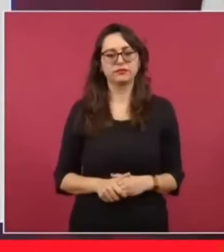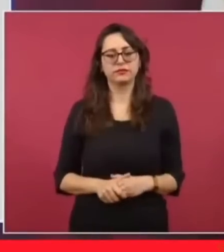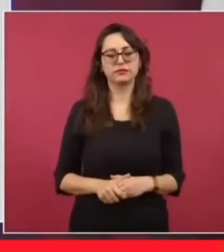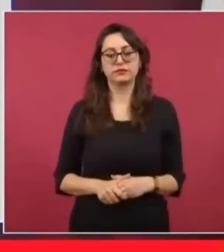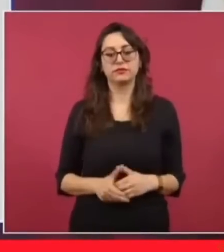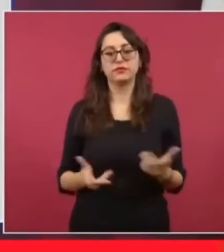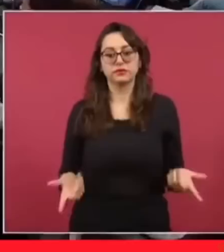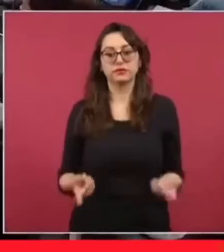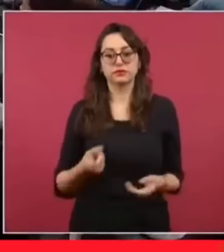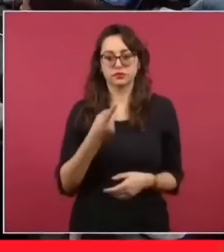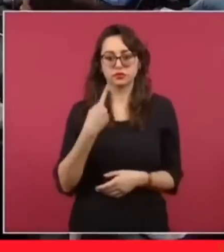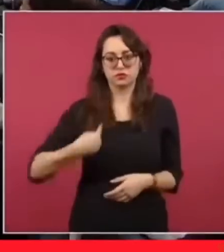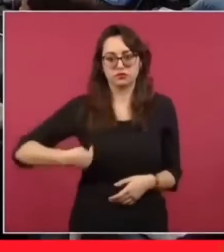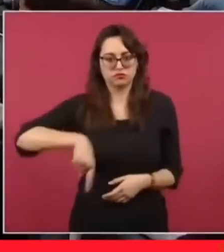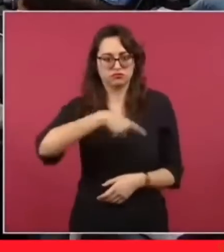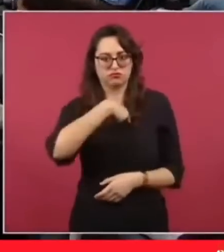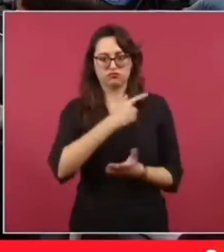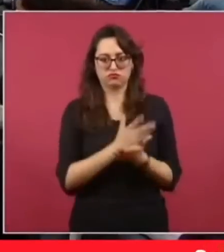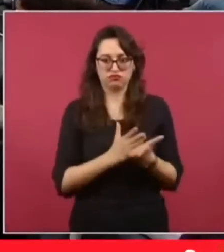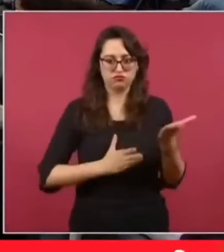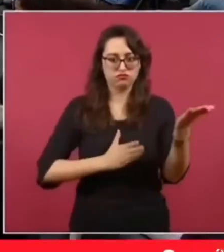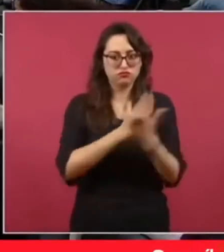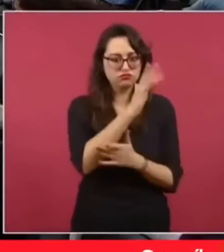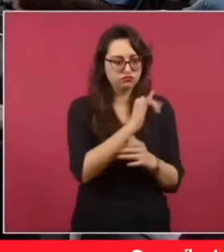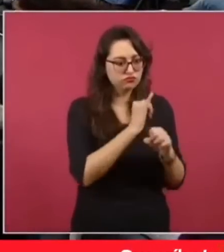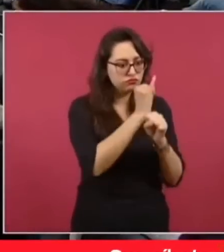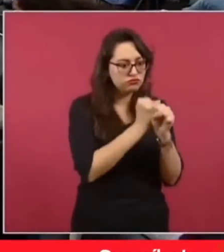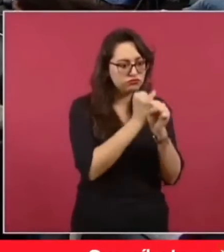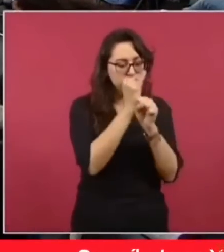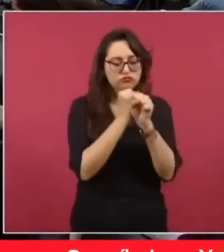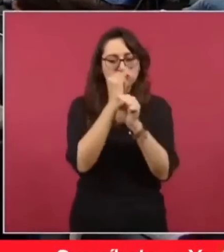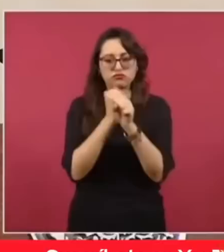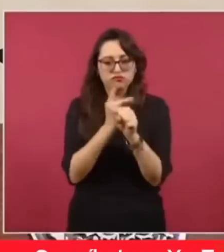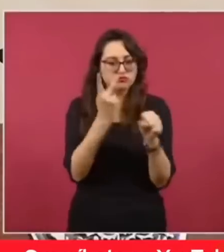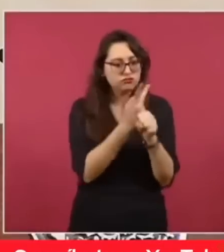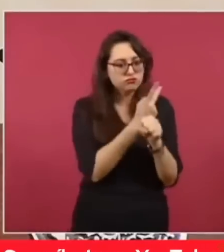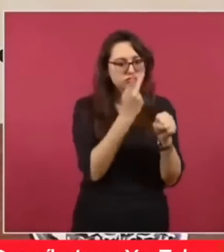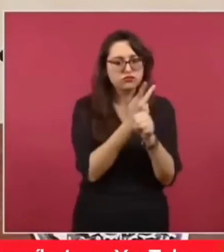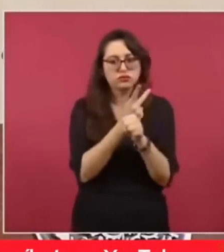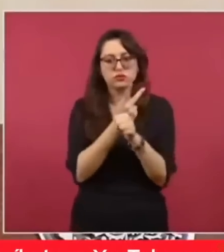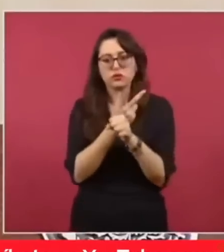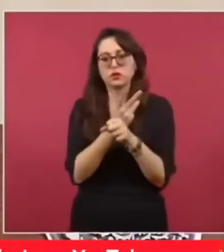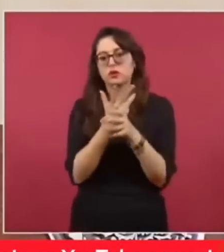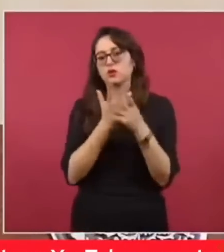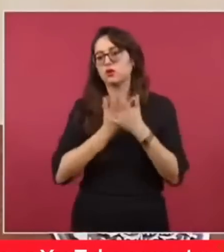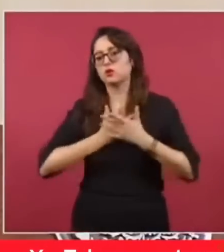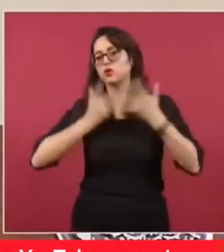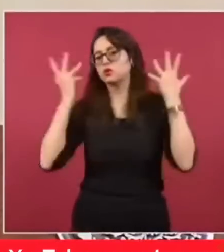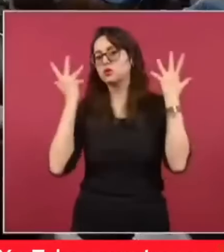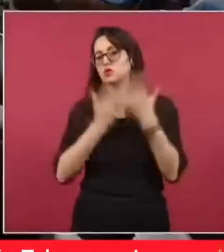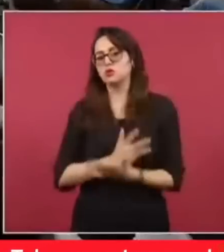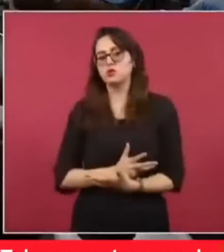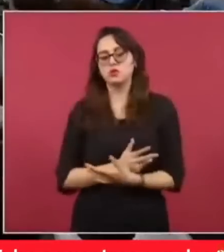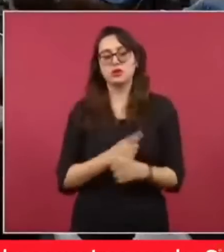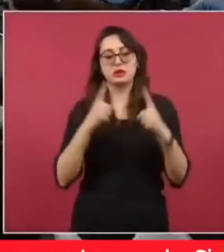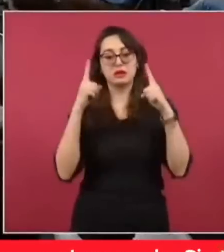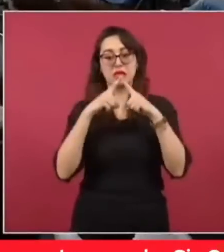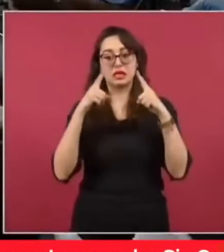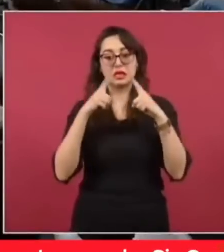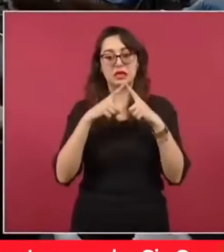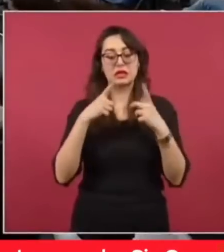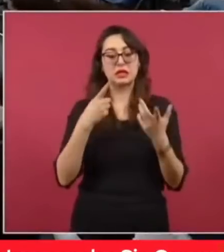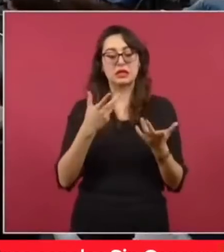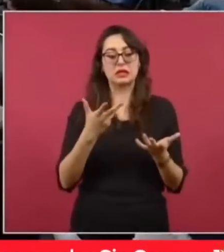Nos metemos a ver qué pasaba. Pues resulta que el dirigente de